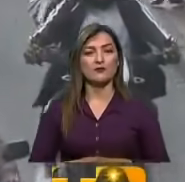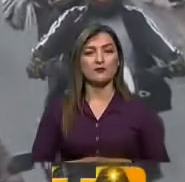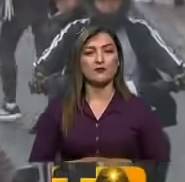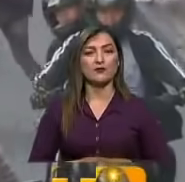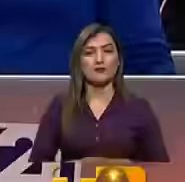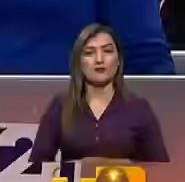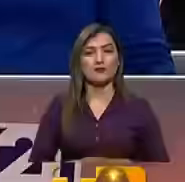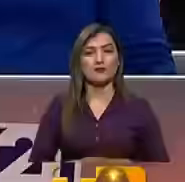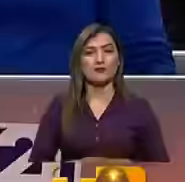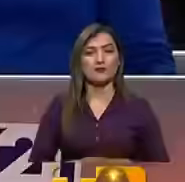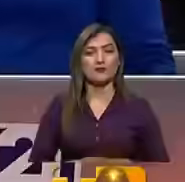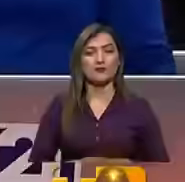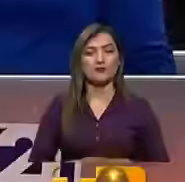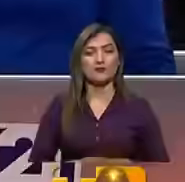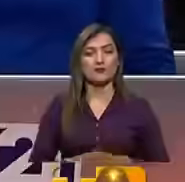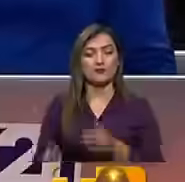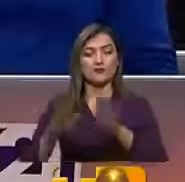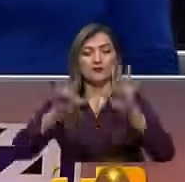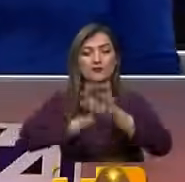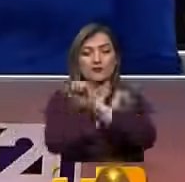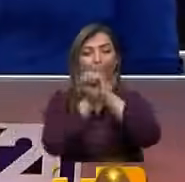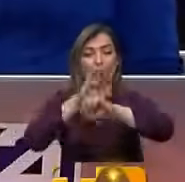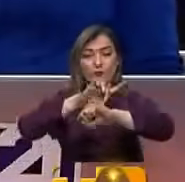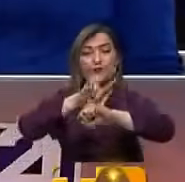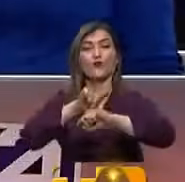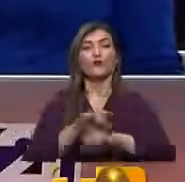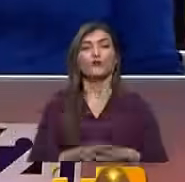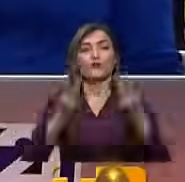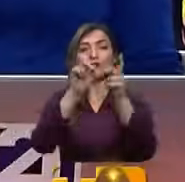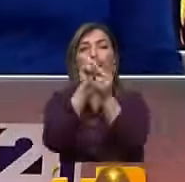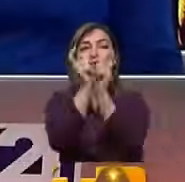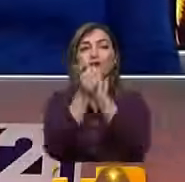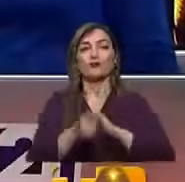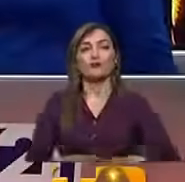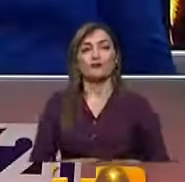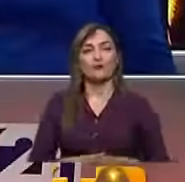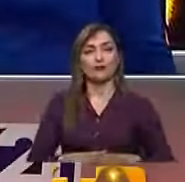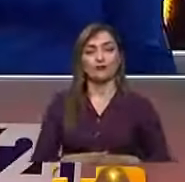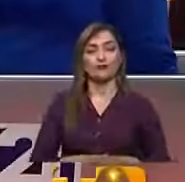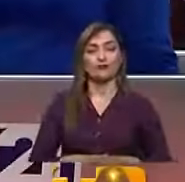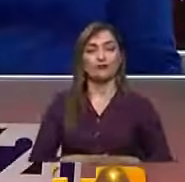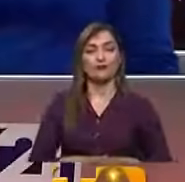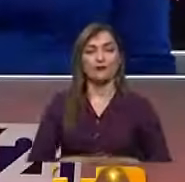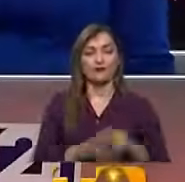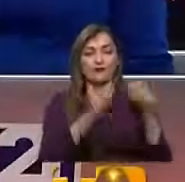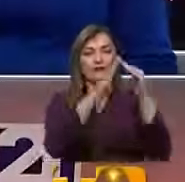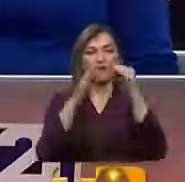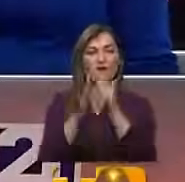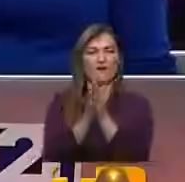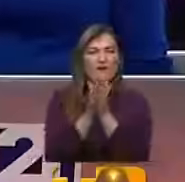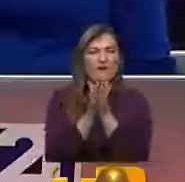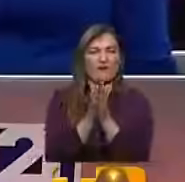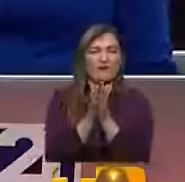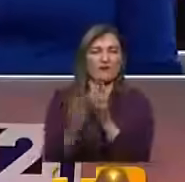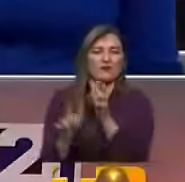horas. 8 de la mañana con 4 minutos, vamos a cambiar de tema y les contamos que las solicitudes de los vecinos sobre fugas de